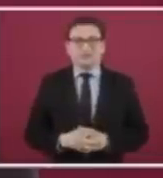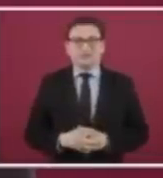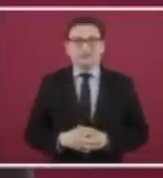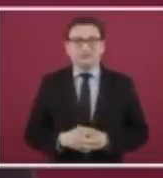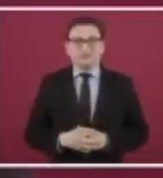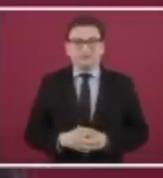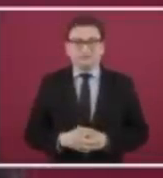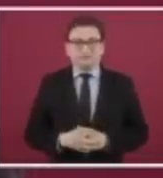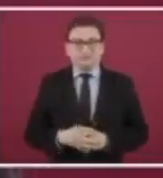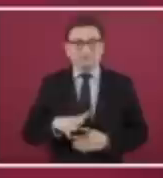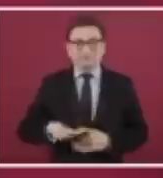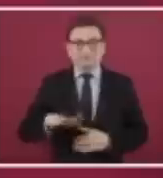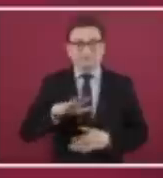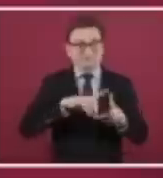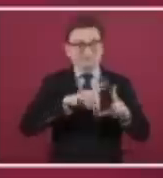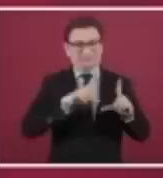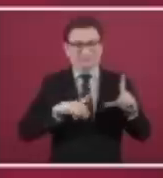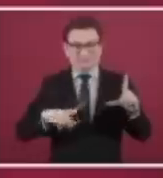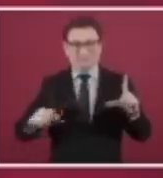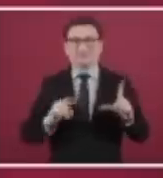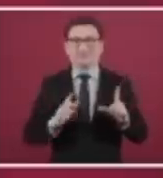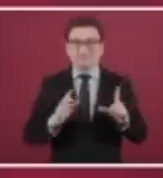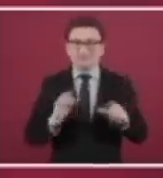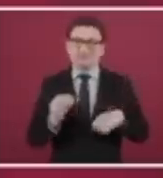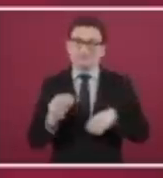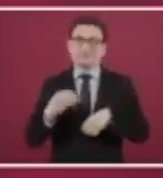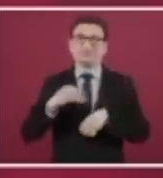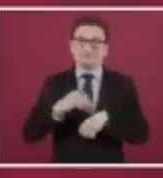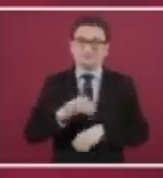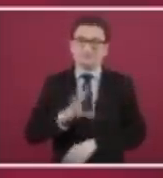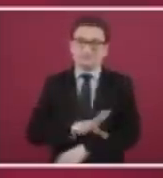del territorio está electrificado.